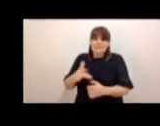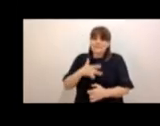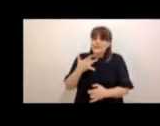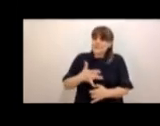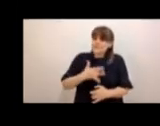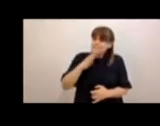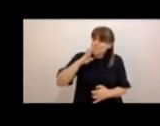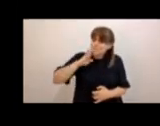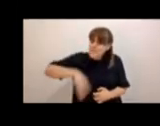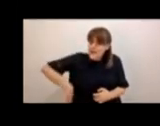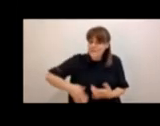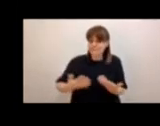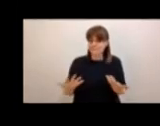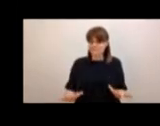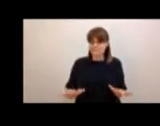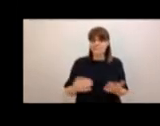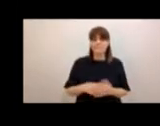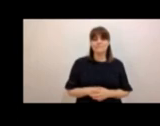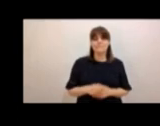siguiente por favor